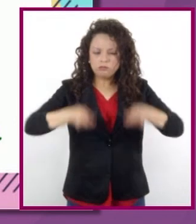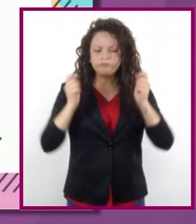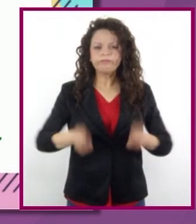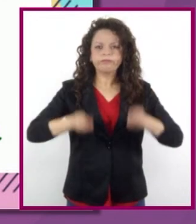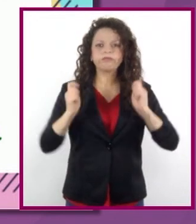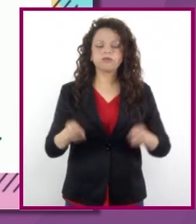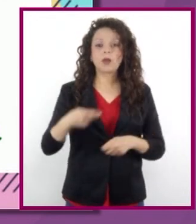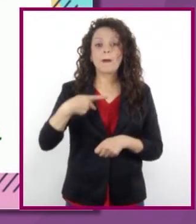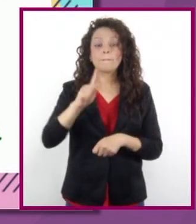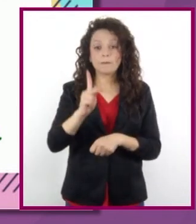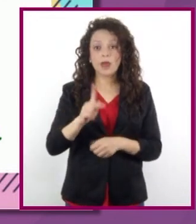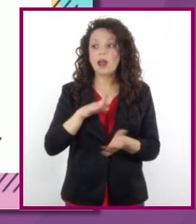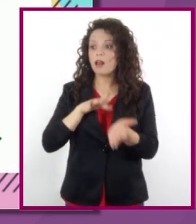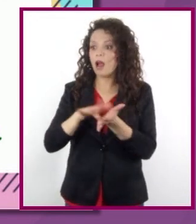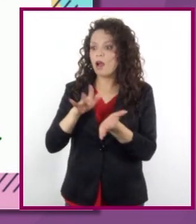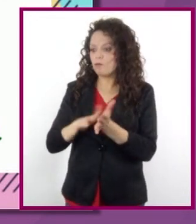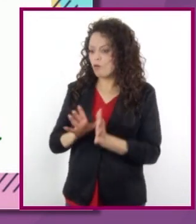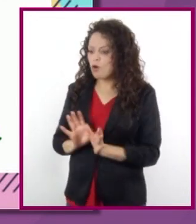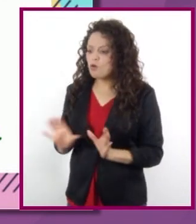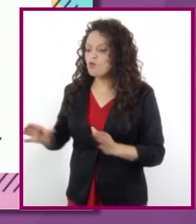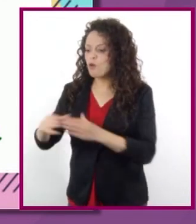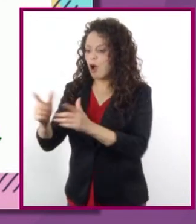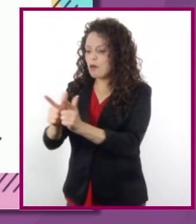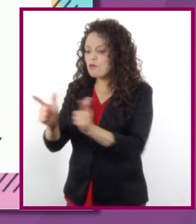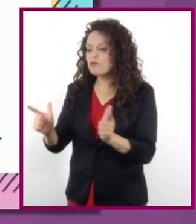un fuerte contingente de indios aliados.